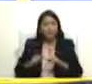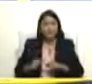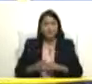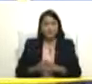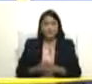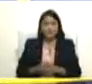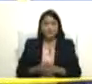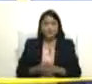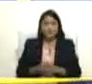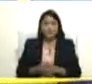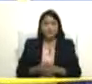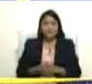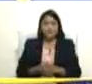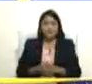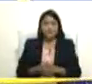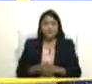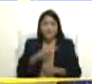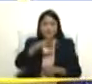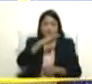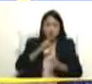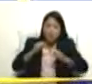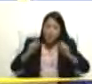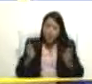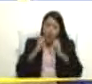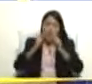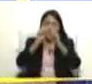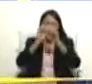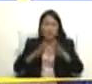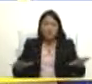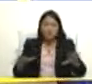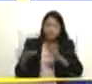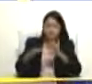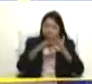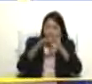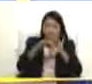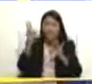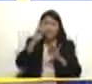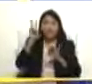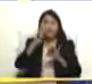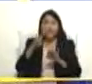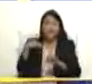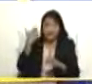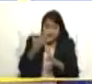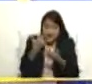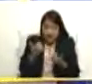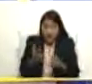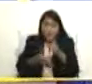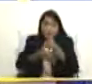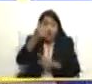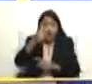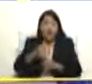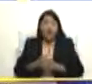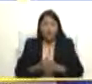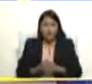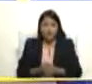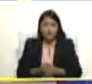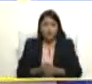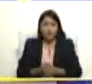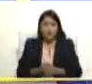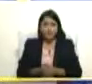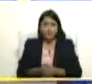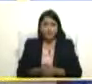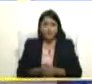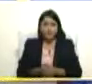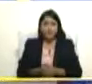con mucha fuerza espiritual, la gran unión nacional que hemos logrado, la gran